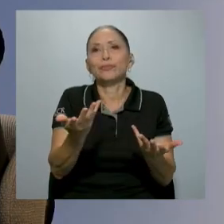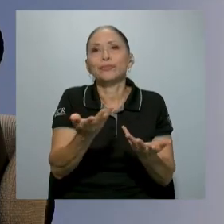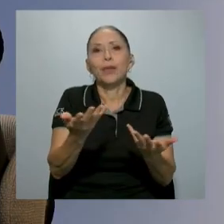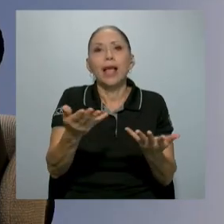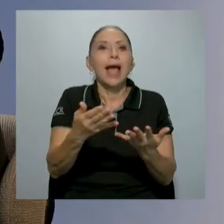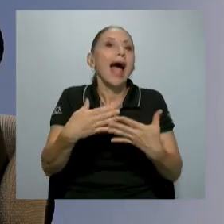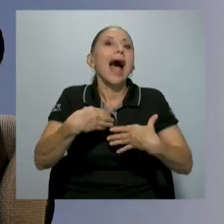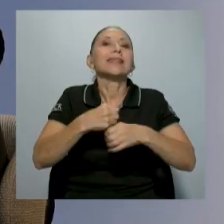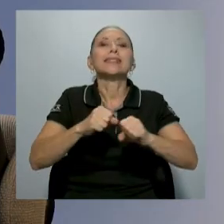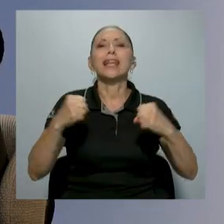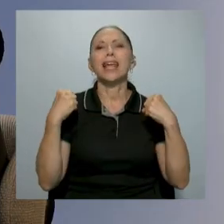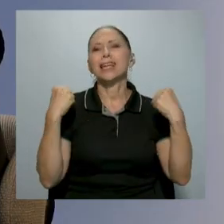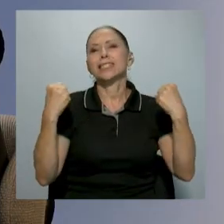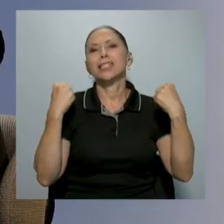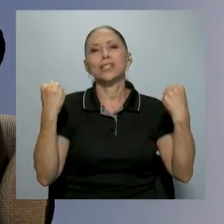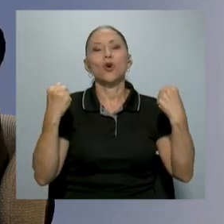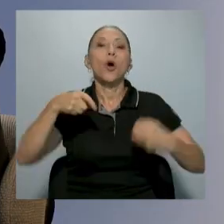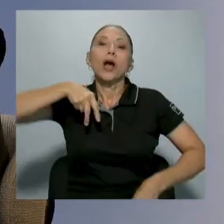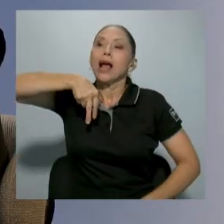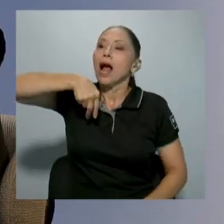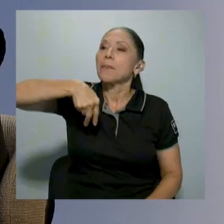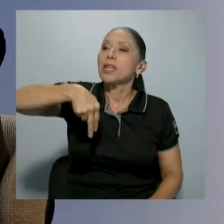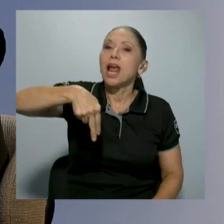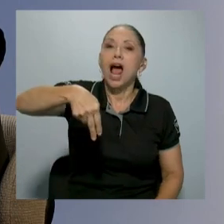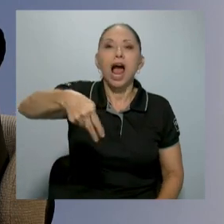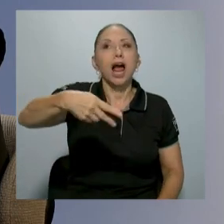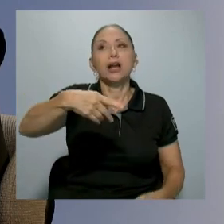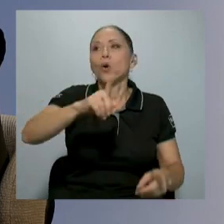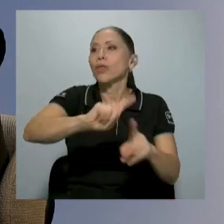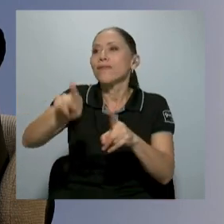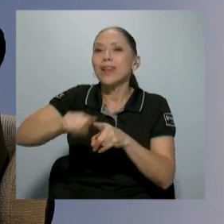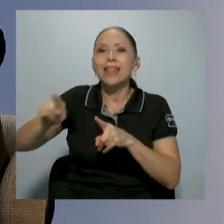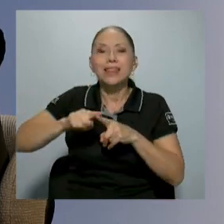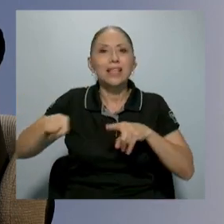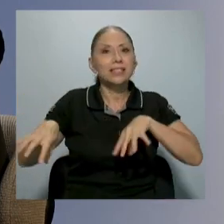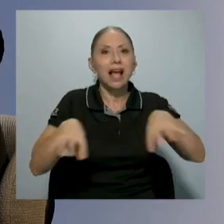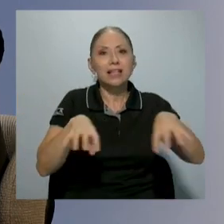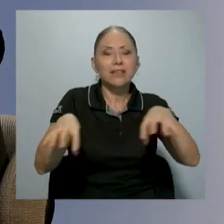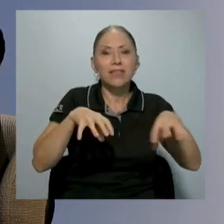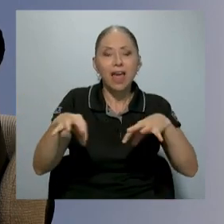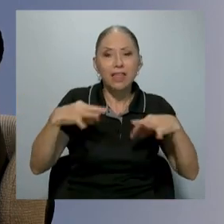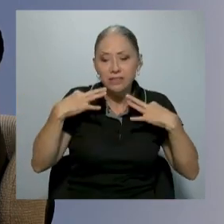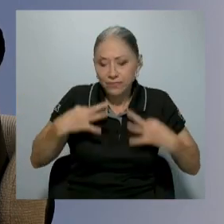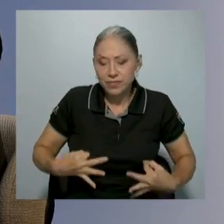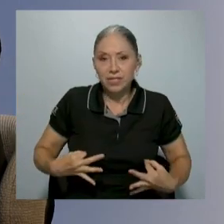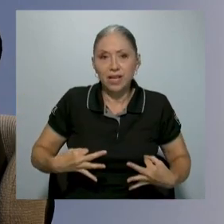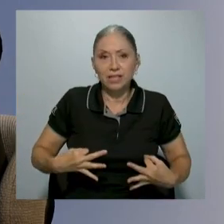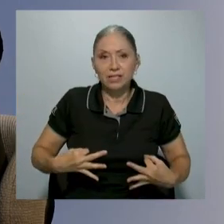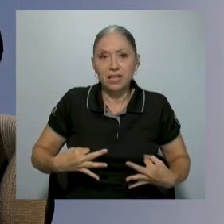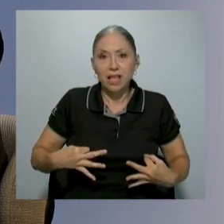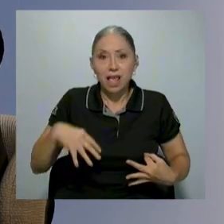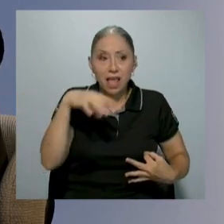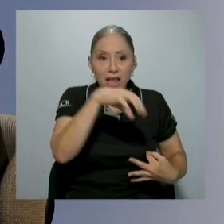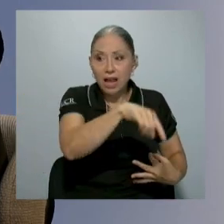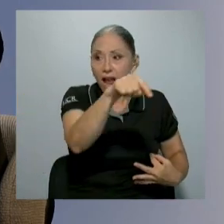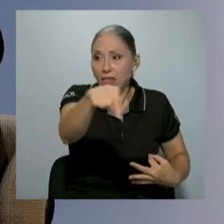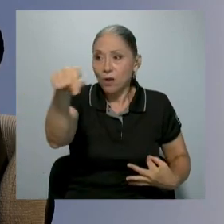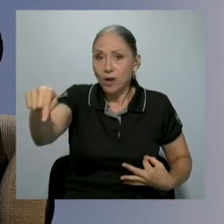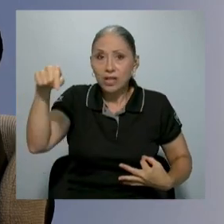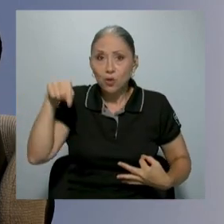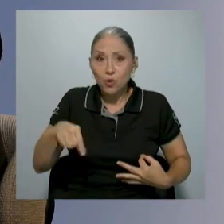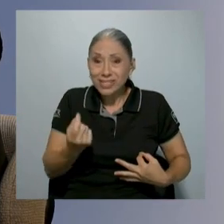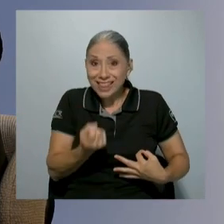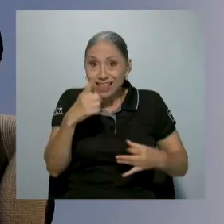caminar, que es desempeñarse, que es ser funcional, no necesariamente, digamos, en cada una de estas comunidades se entiende de la misma manera, e inclusive